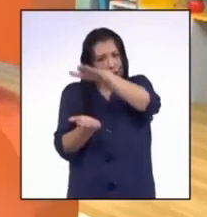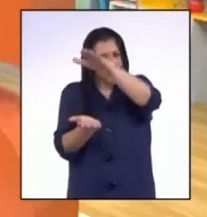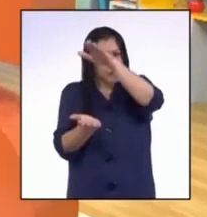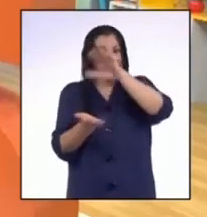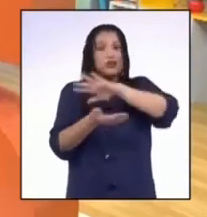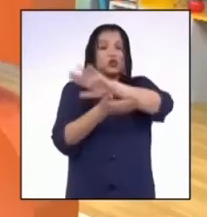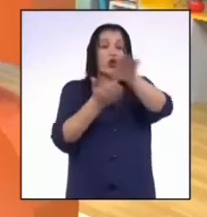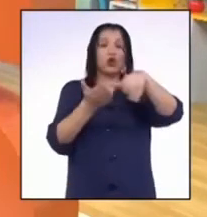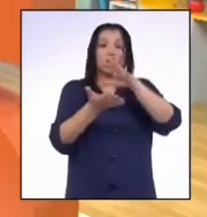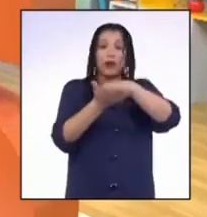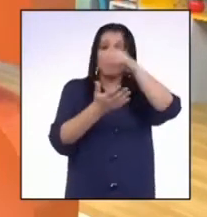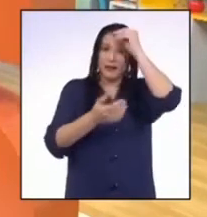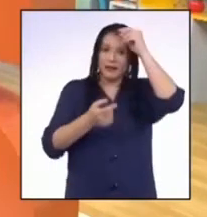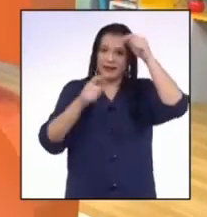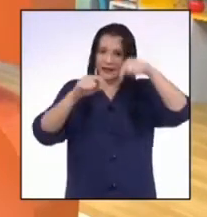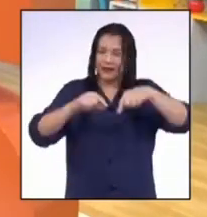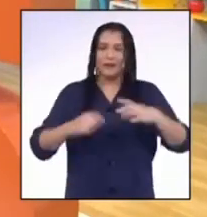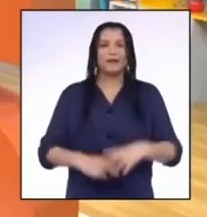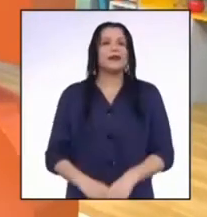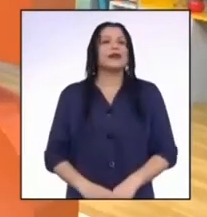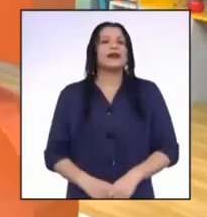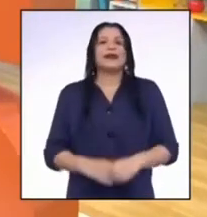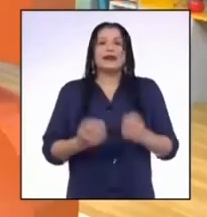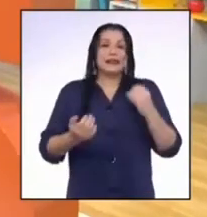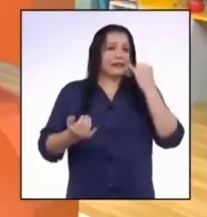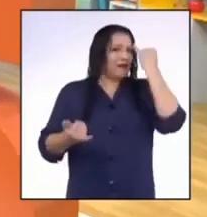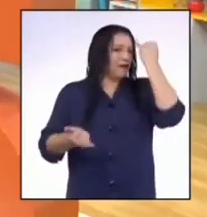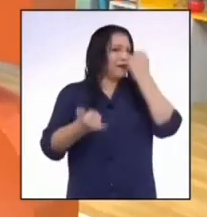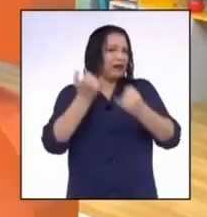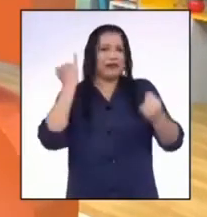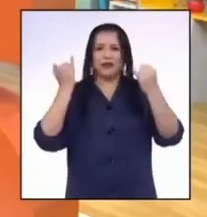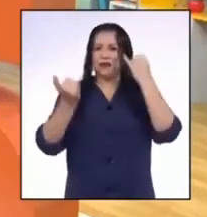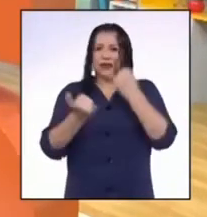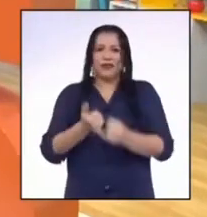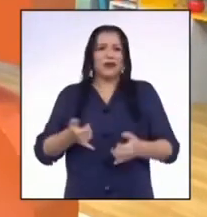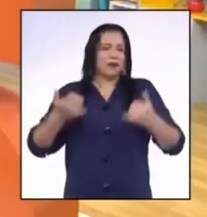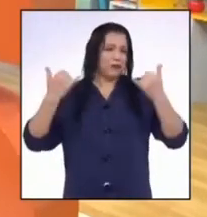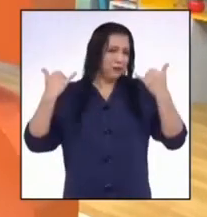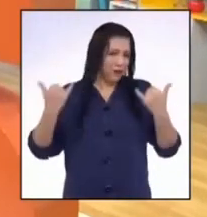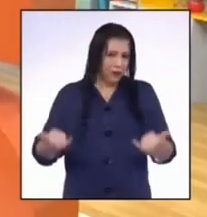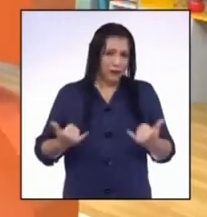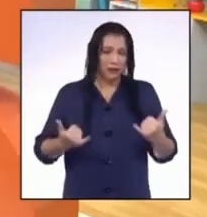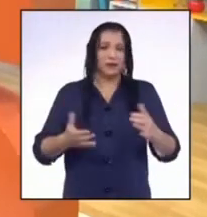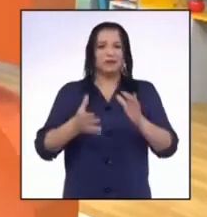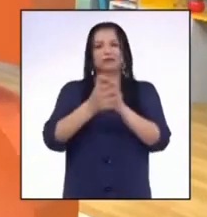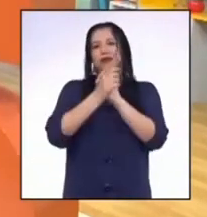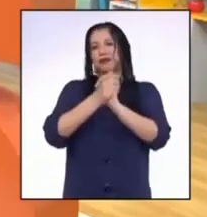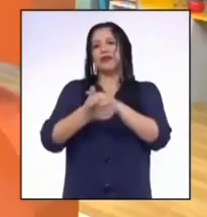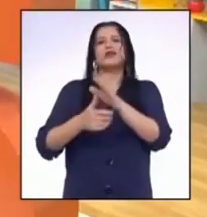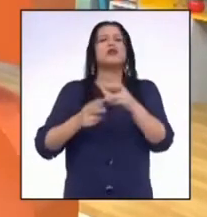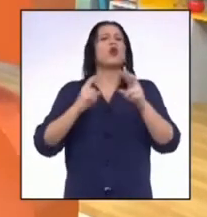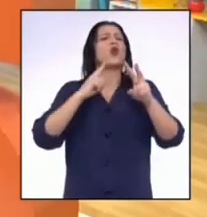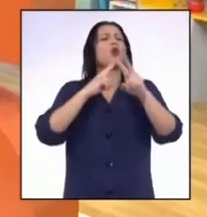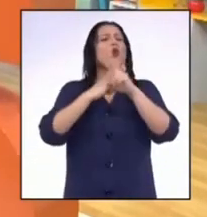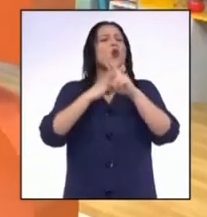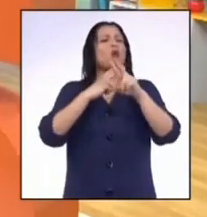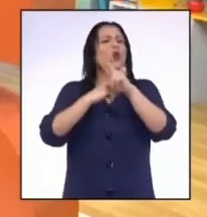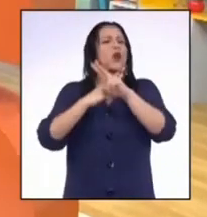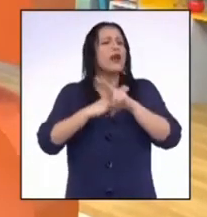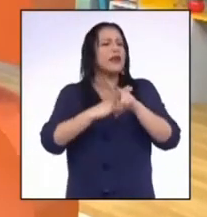tu aprendizaje. Eso es todo por hoy, amigas y amigos.